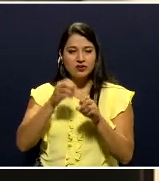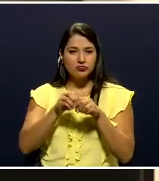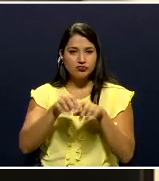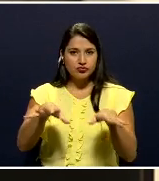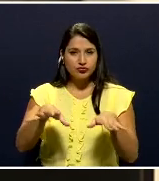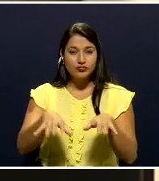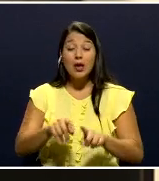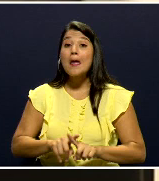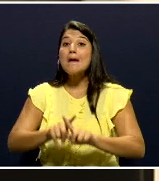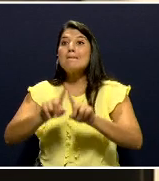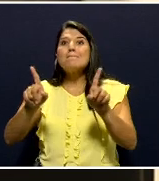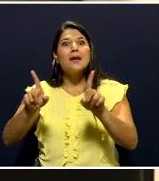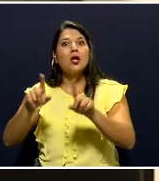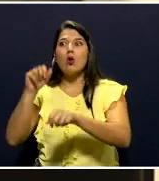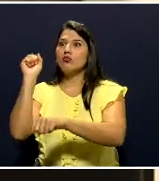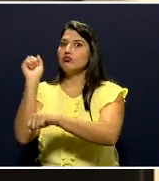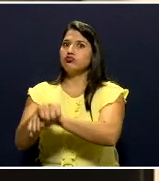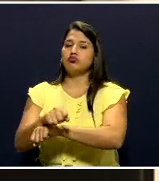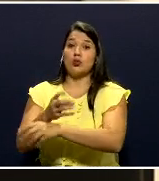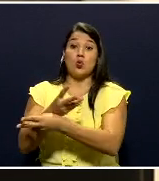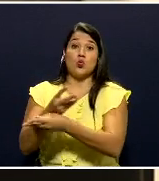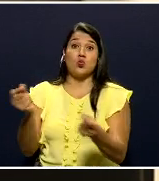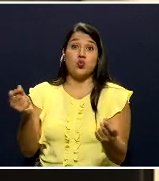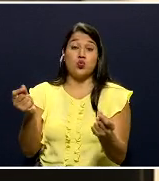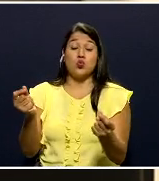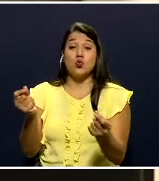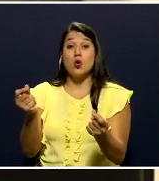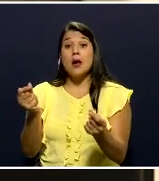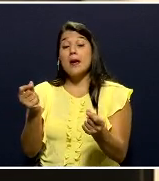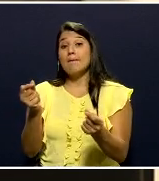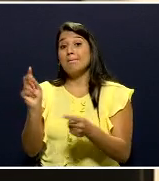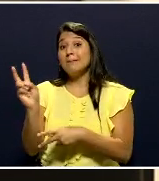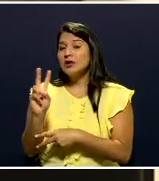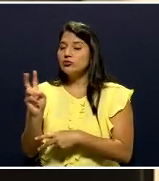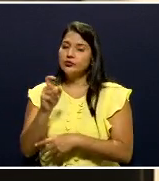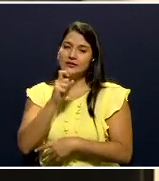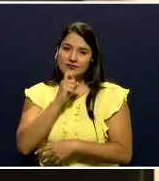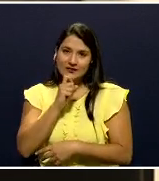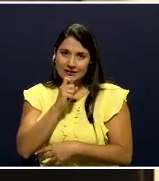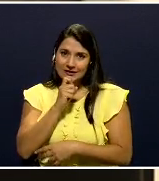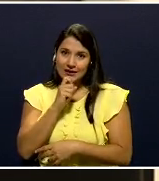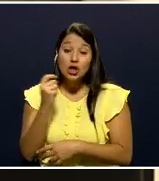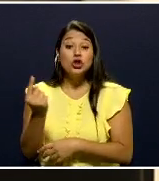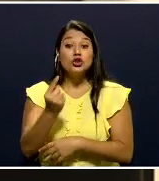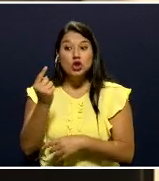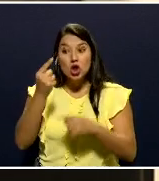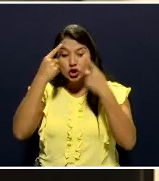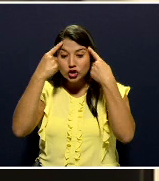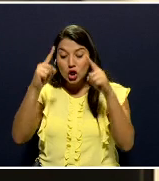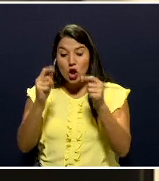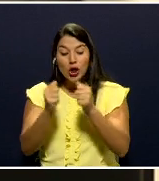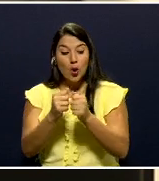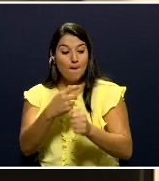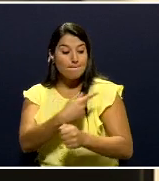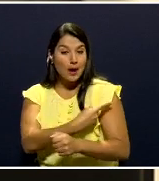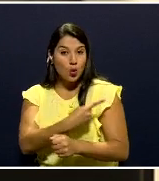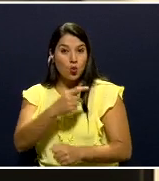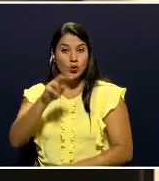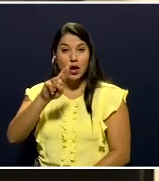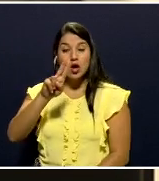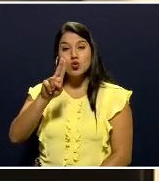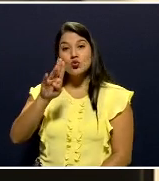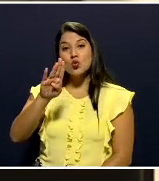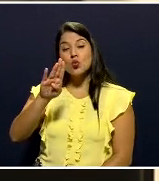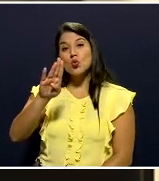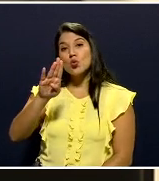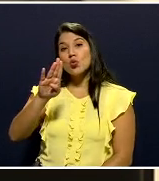de la superficie de la Tierra es muy difícil. Eso se ha logrado solamente con la vacuna contra la viruela y en estos momentos parece que estamos